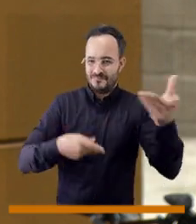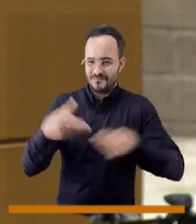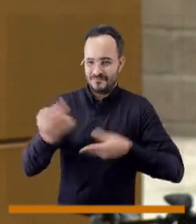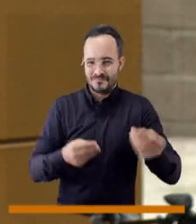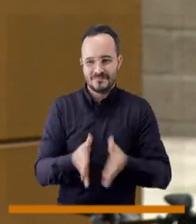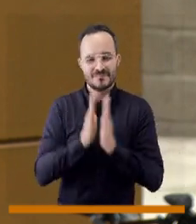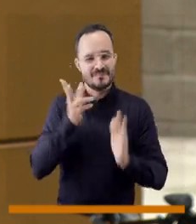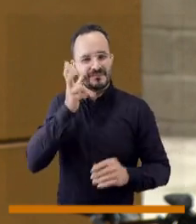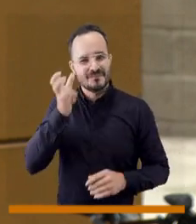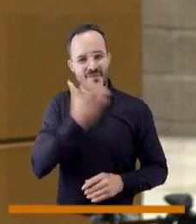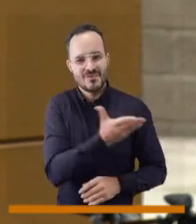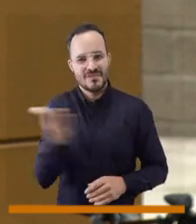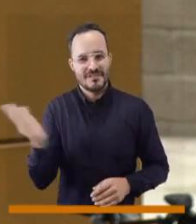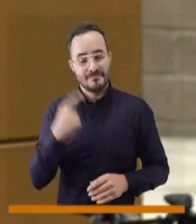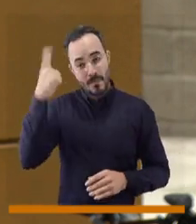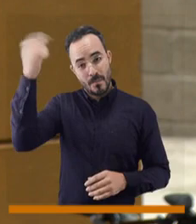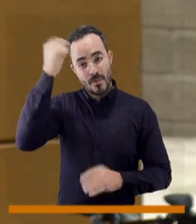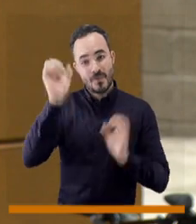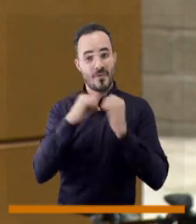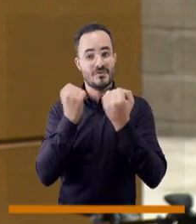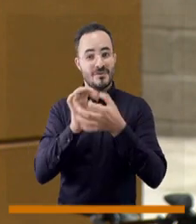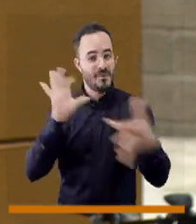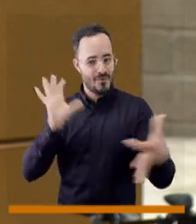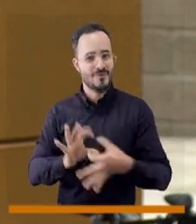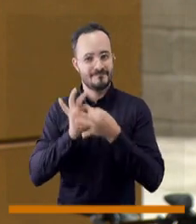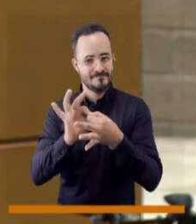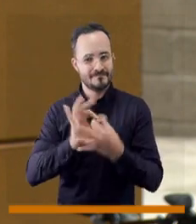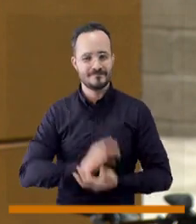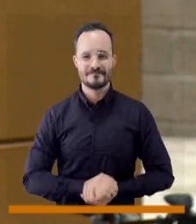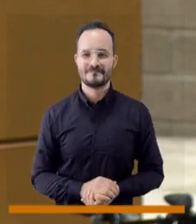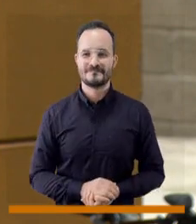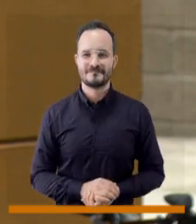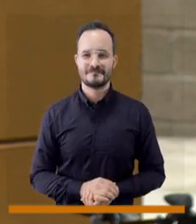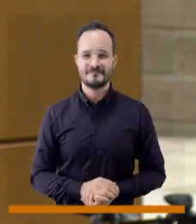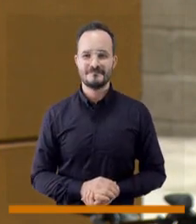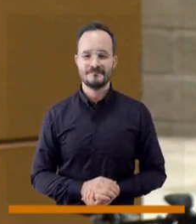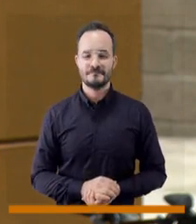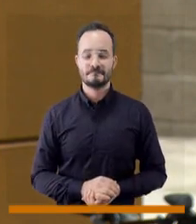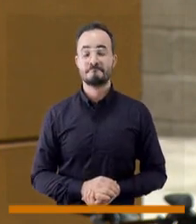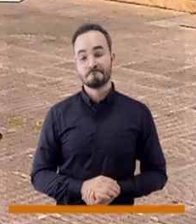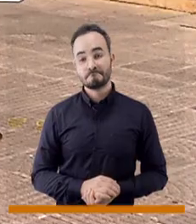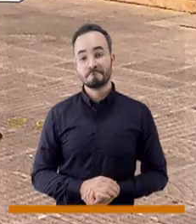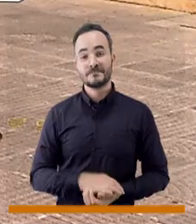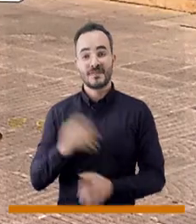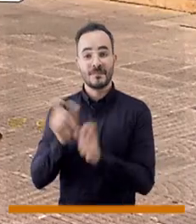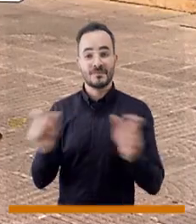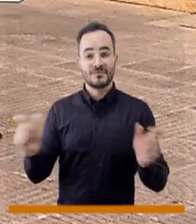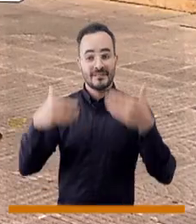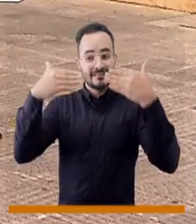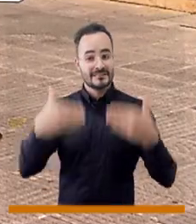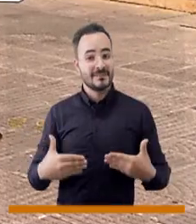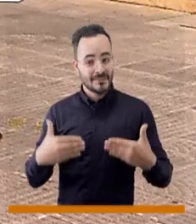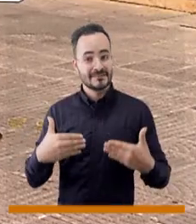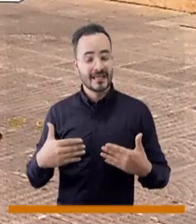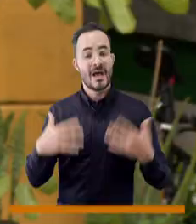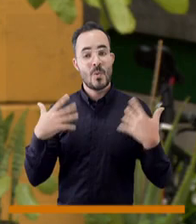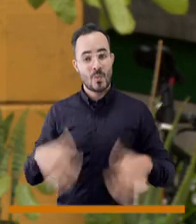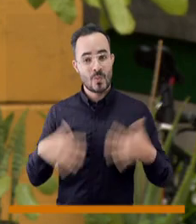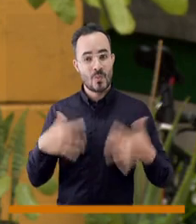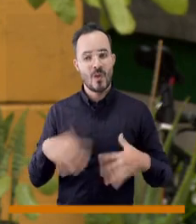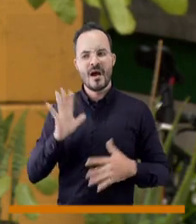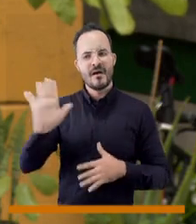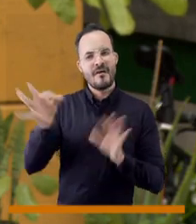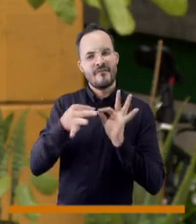interactuando con nosotros en nuestras redes sociales, que los estamos escuchando, porque el consejo somos tú y yo. Las personas